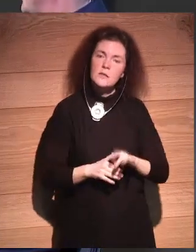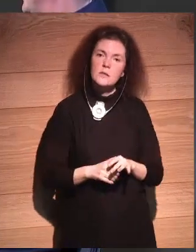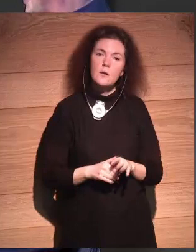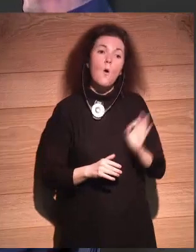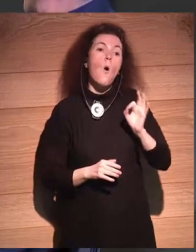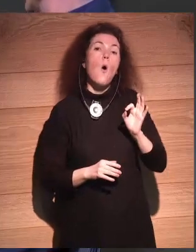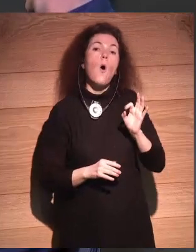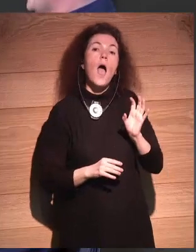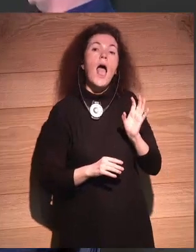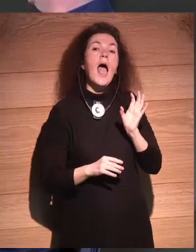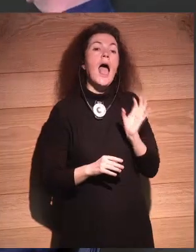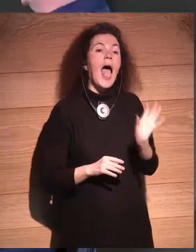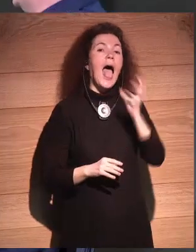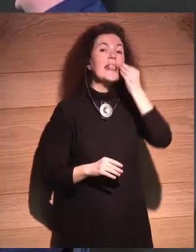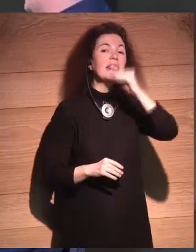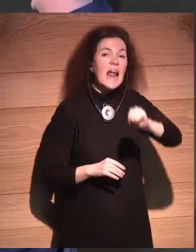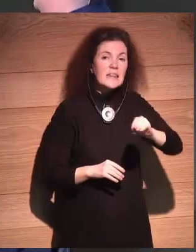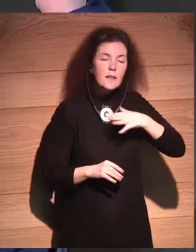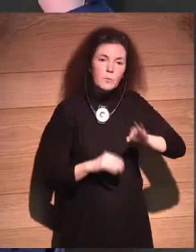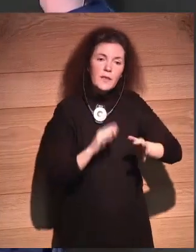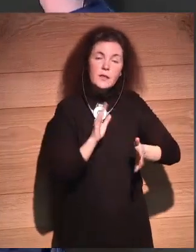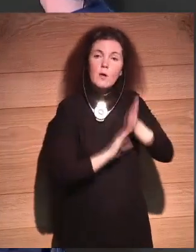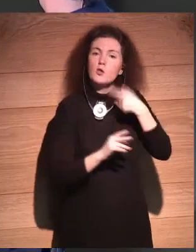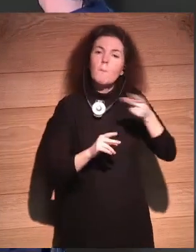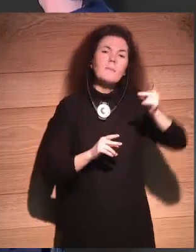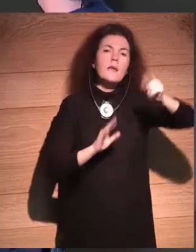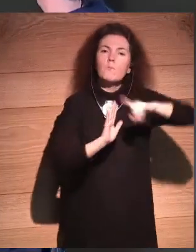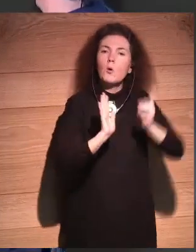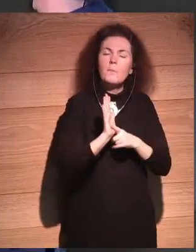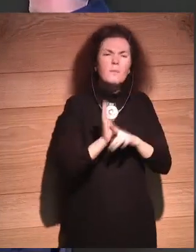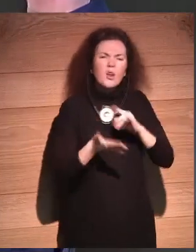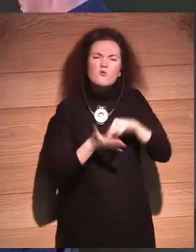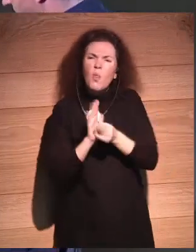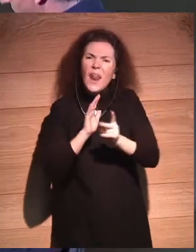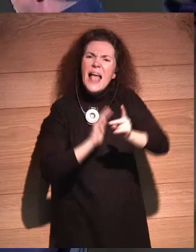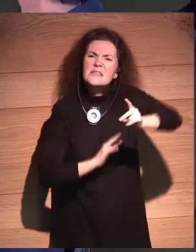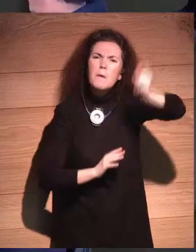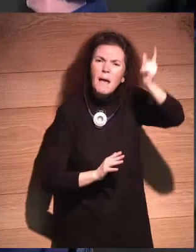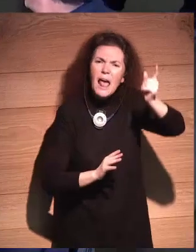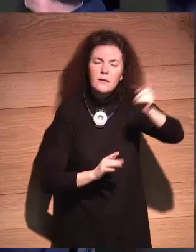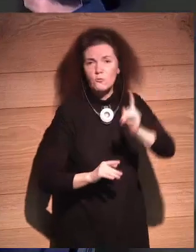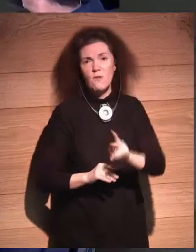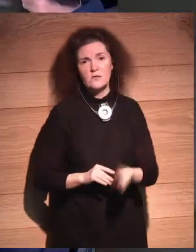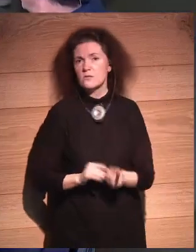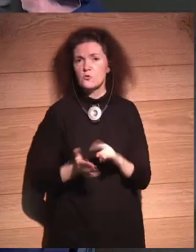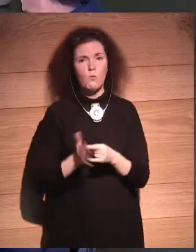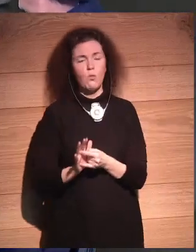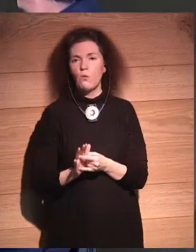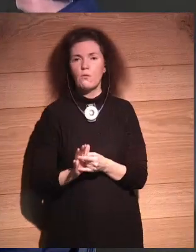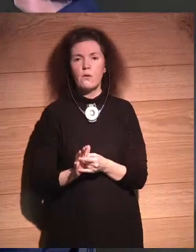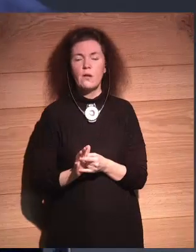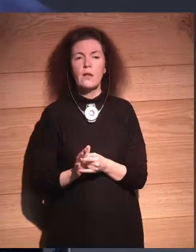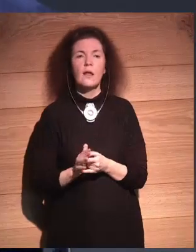o a la Antártida, escapar de todo. Pero la solución creo que no es escapar, creo Creo que tenemos que colocar todo en